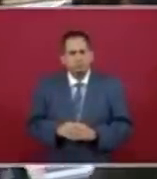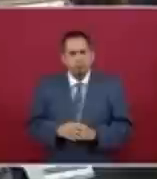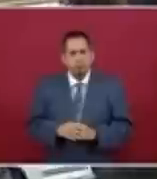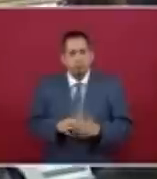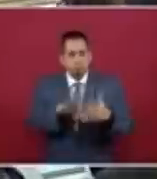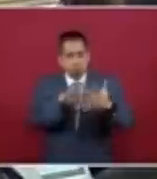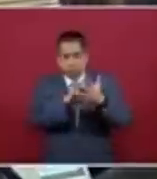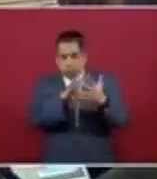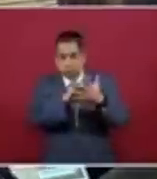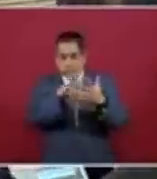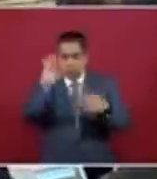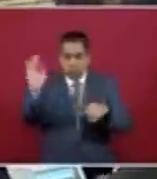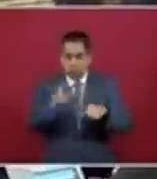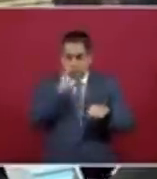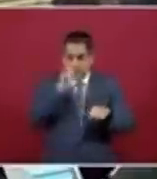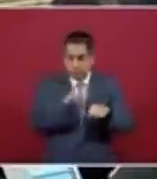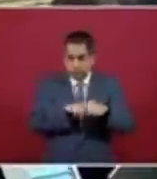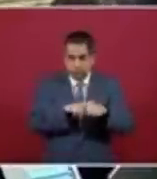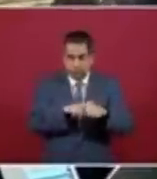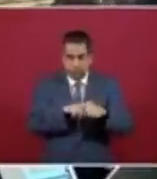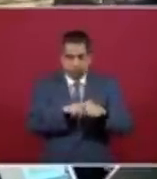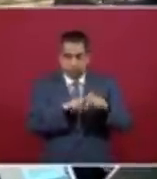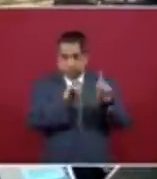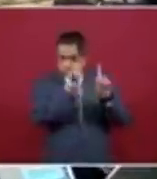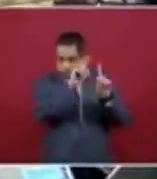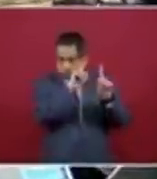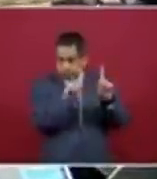reclusorios federales